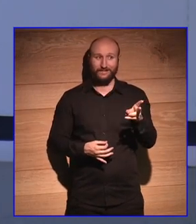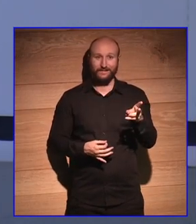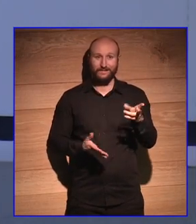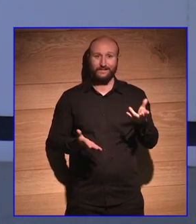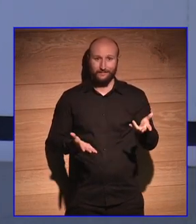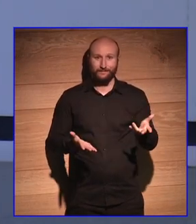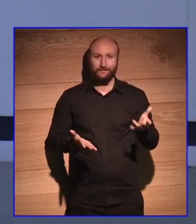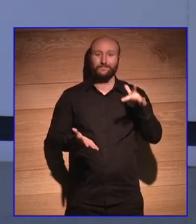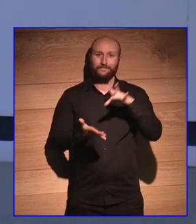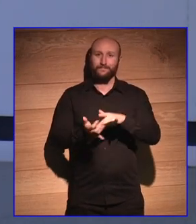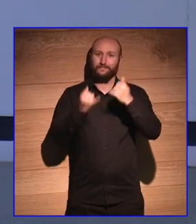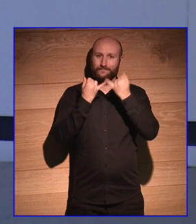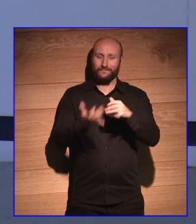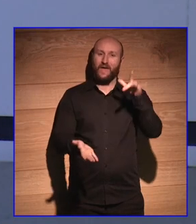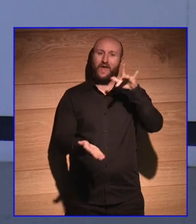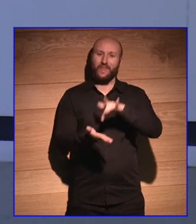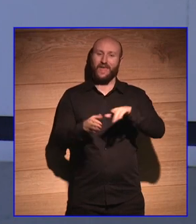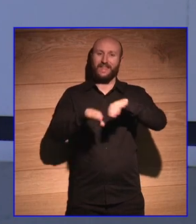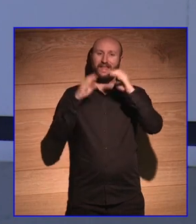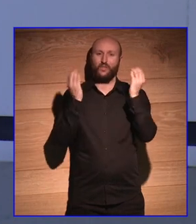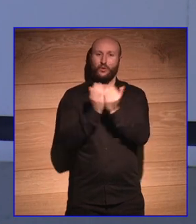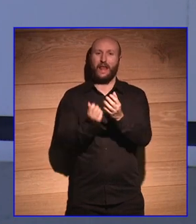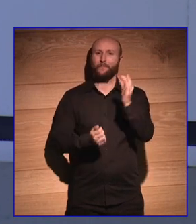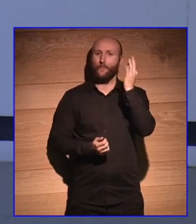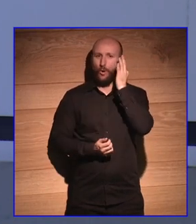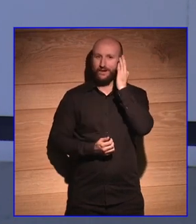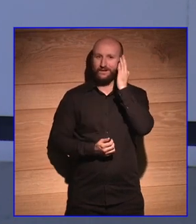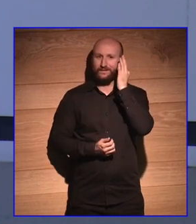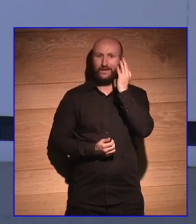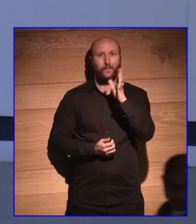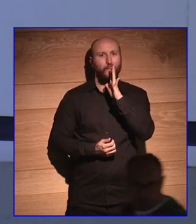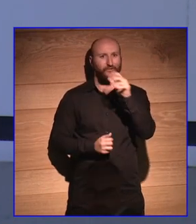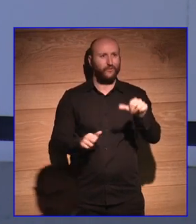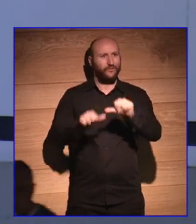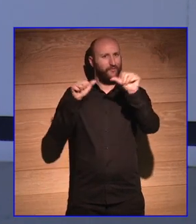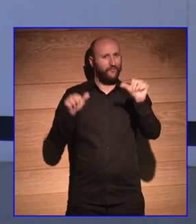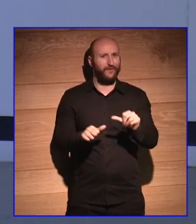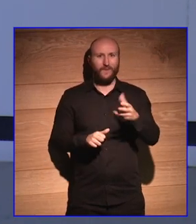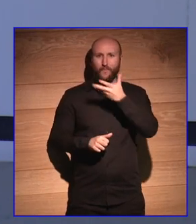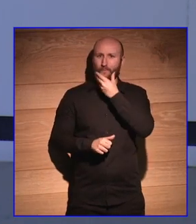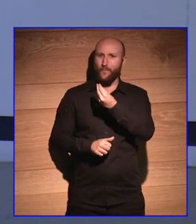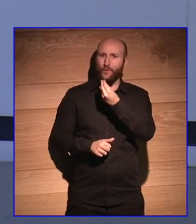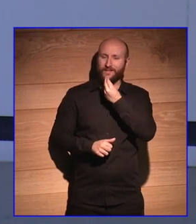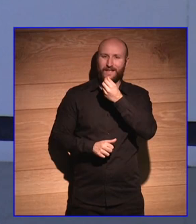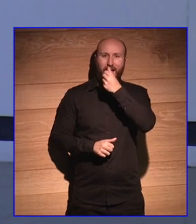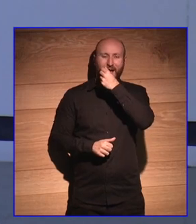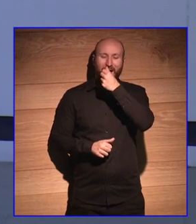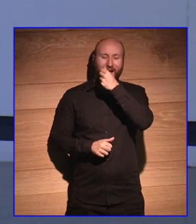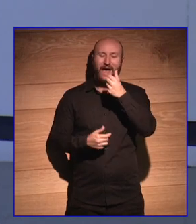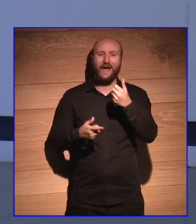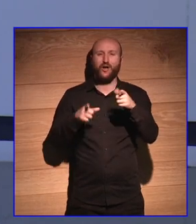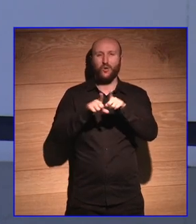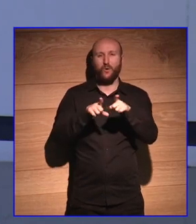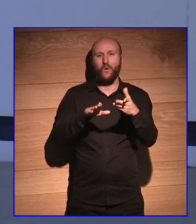la celebración del 'día internacional de la mujer' entonces me parece una manera muy bonita de un preámbulo muy